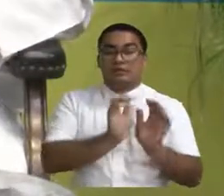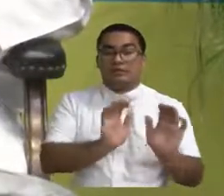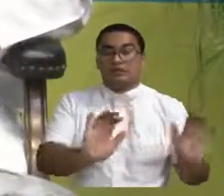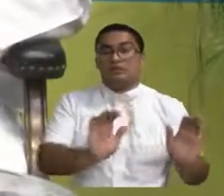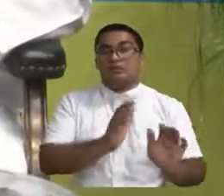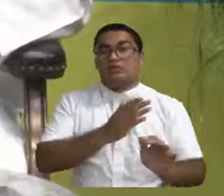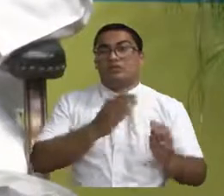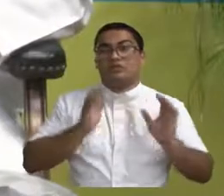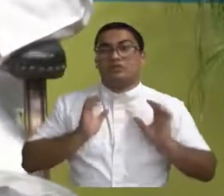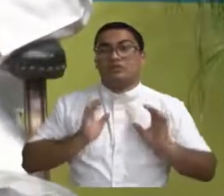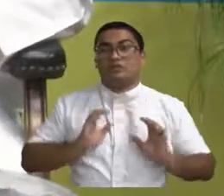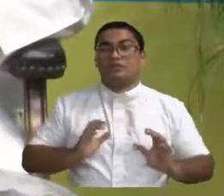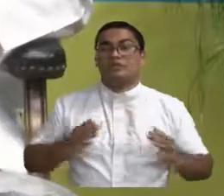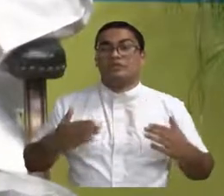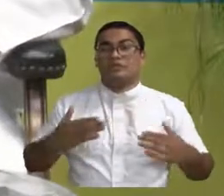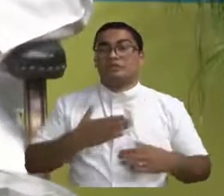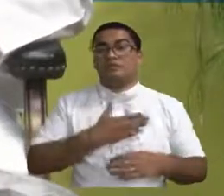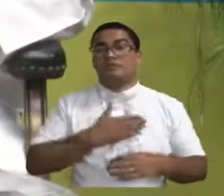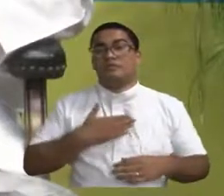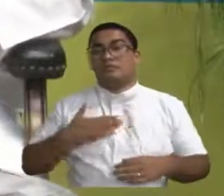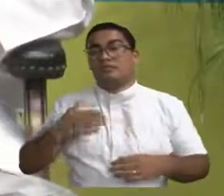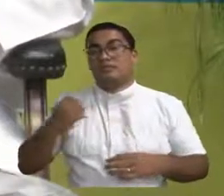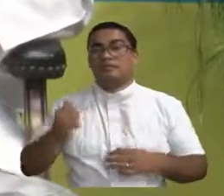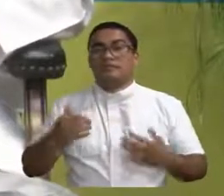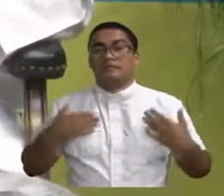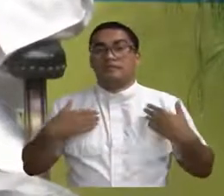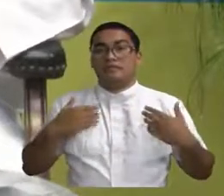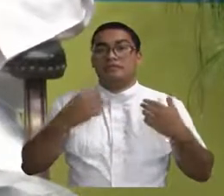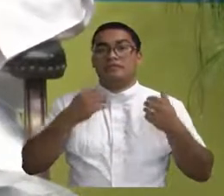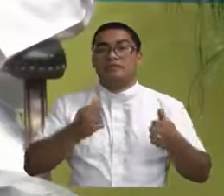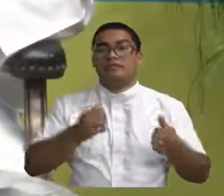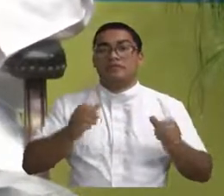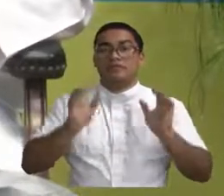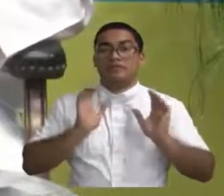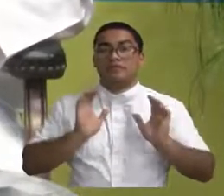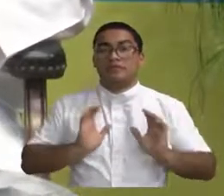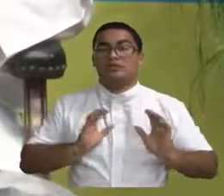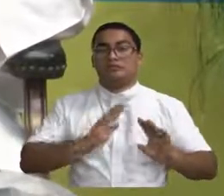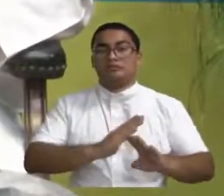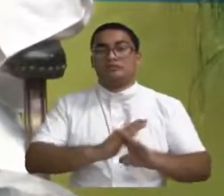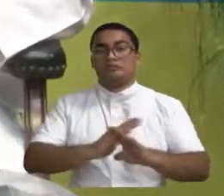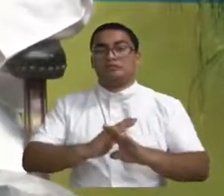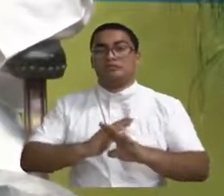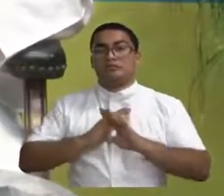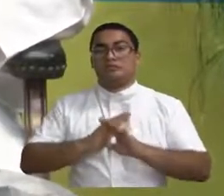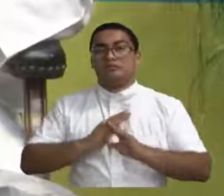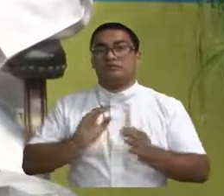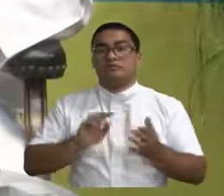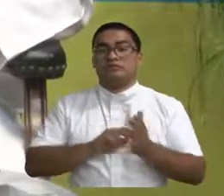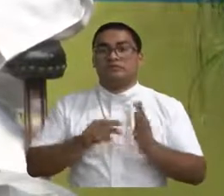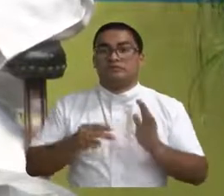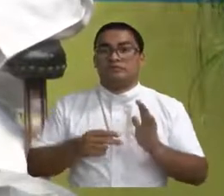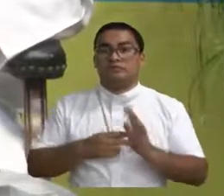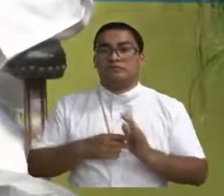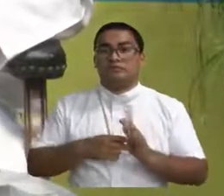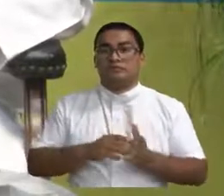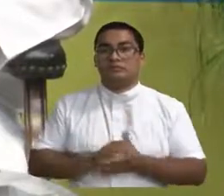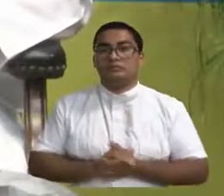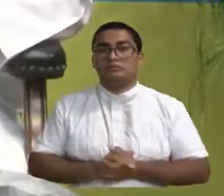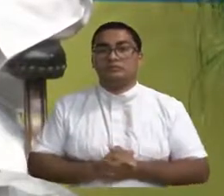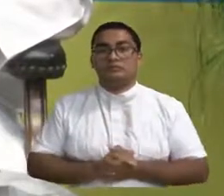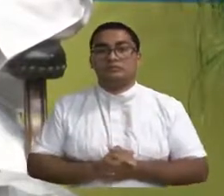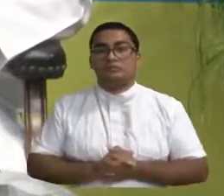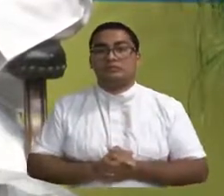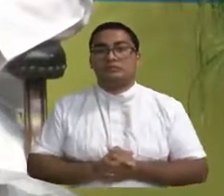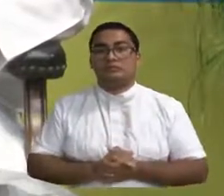inmunológico. No es que no nos va a dar, nos va a dar, pero el cuerpo va a aprender a defenderse y va a ser menos agresivo que los que no se vacunan.